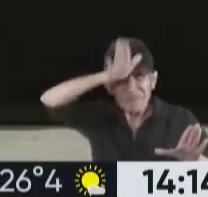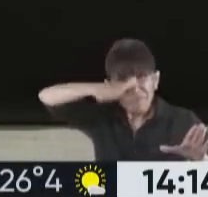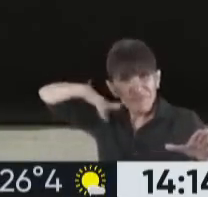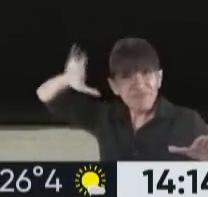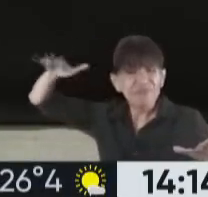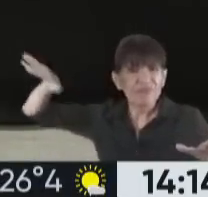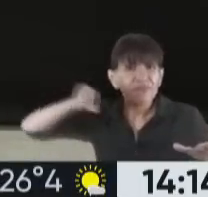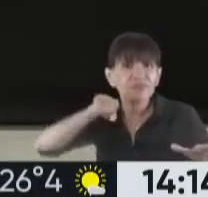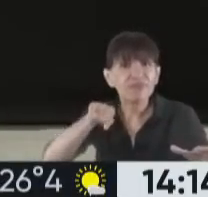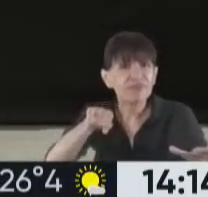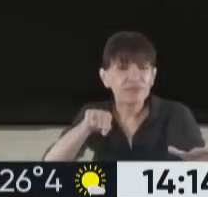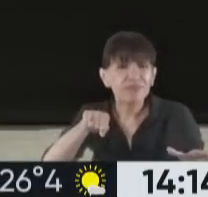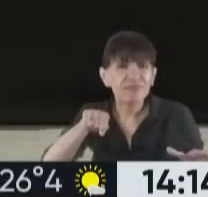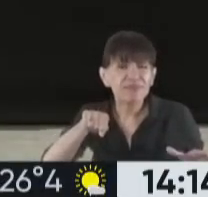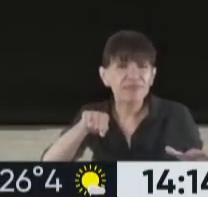formidable